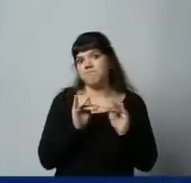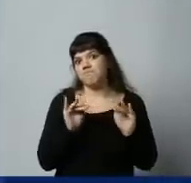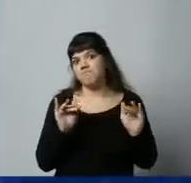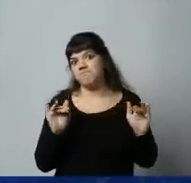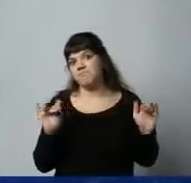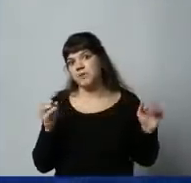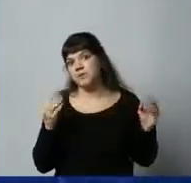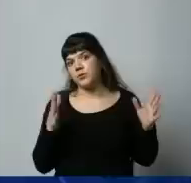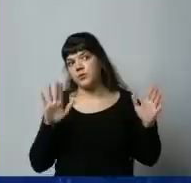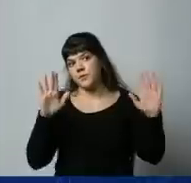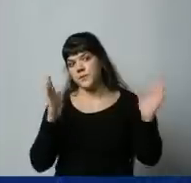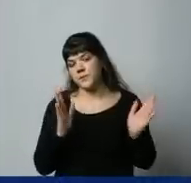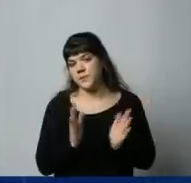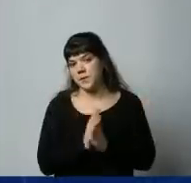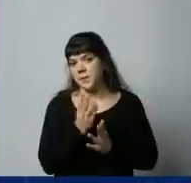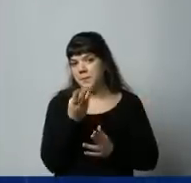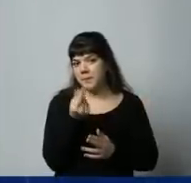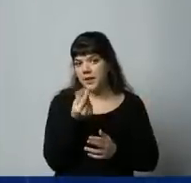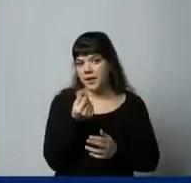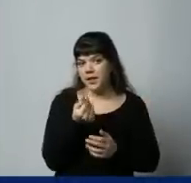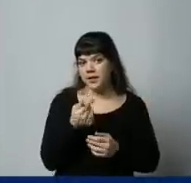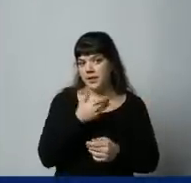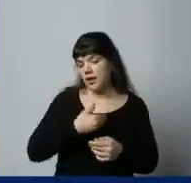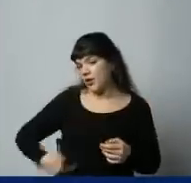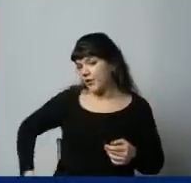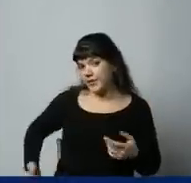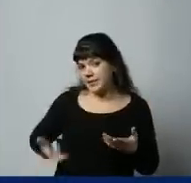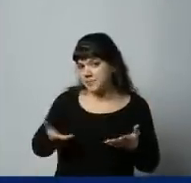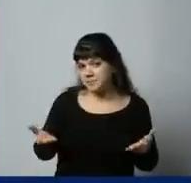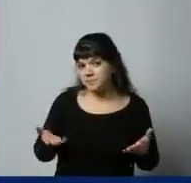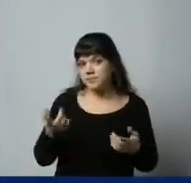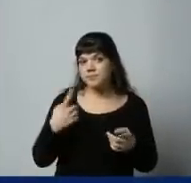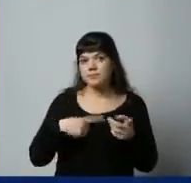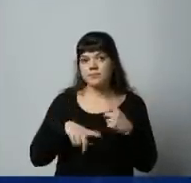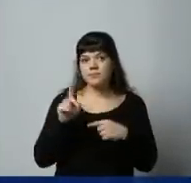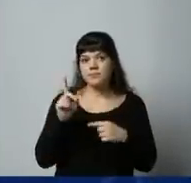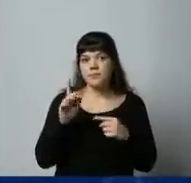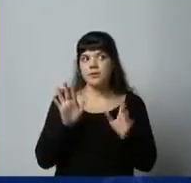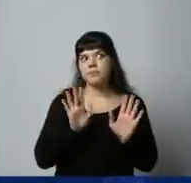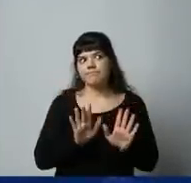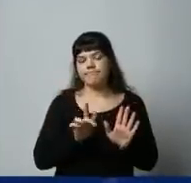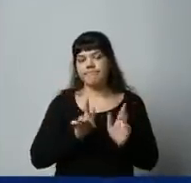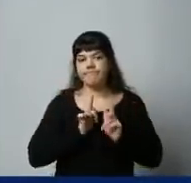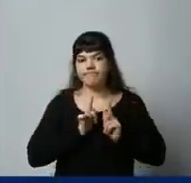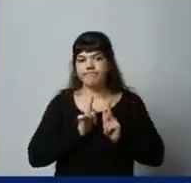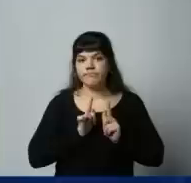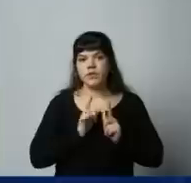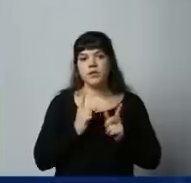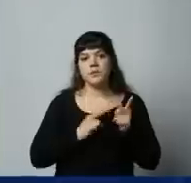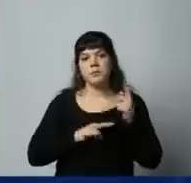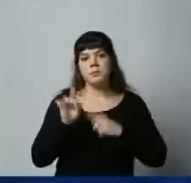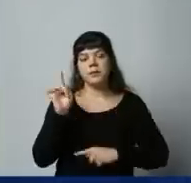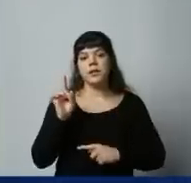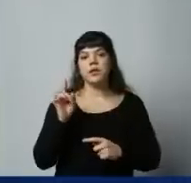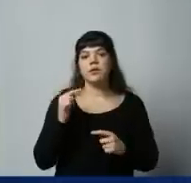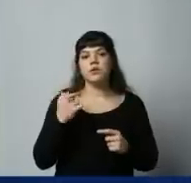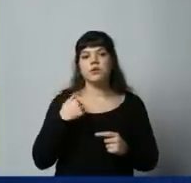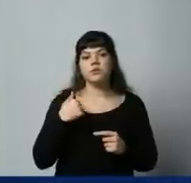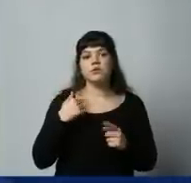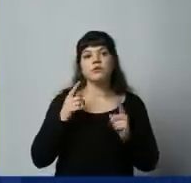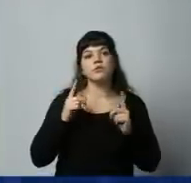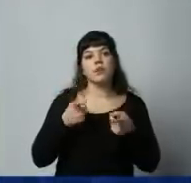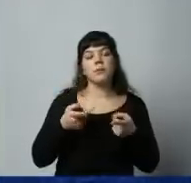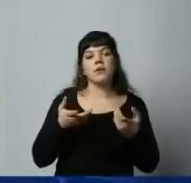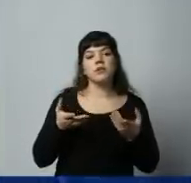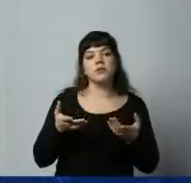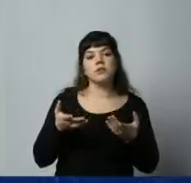nos están planteando desde el gobierno nacional está congelado pero nosotros inclusive hemos